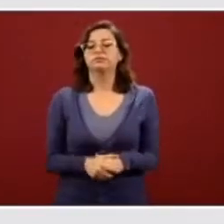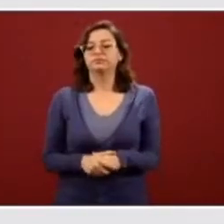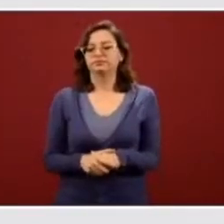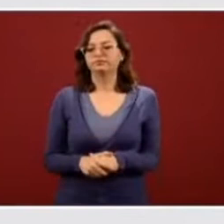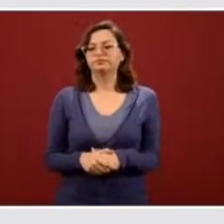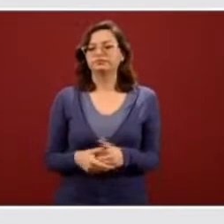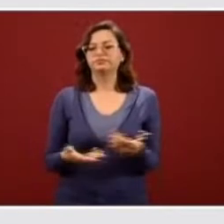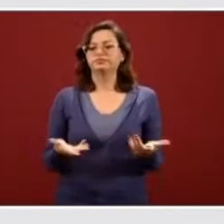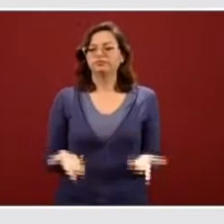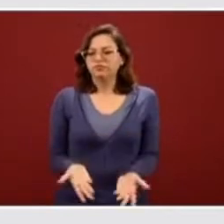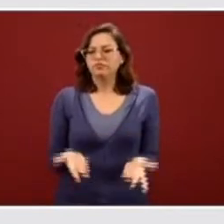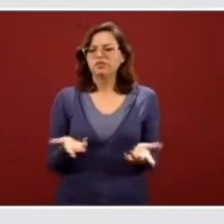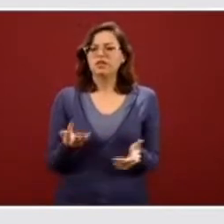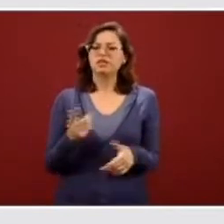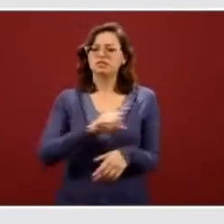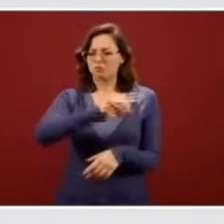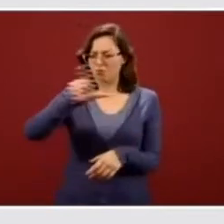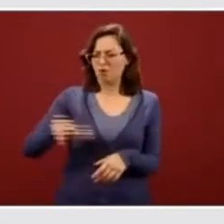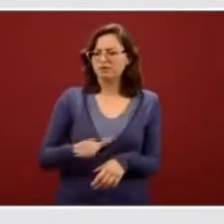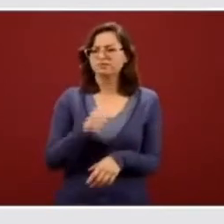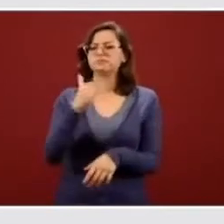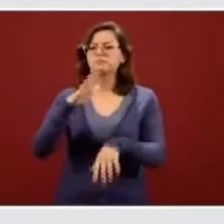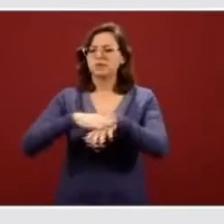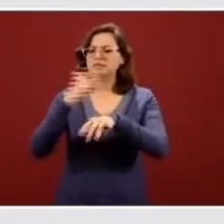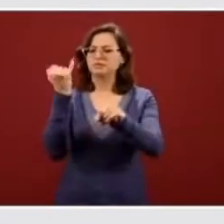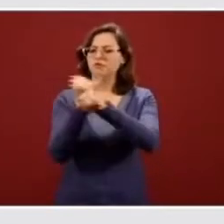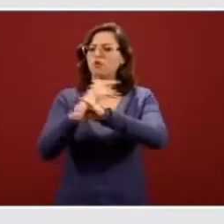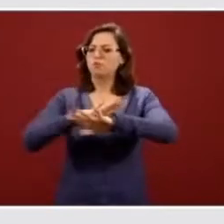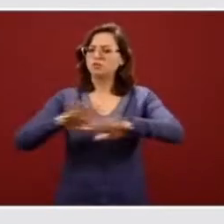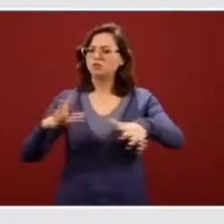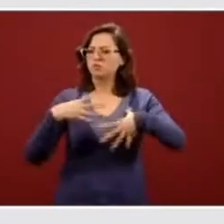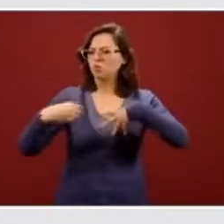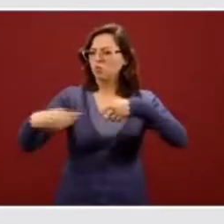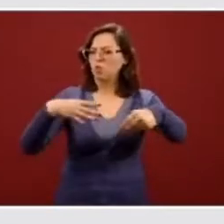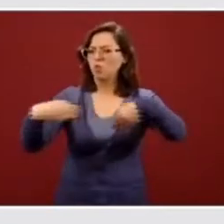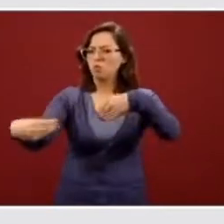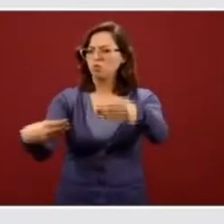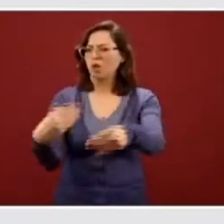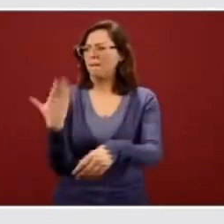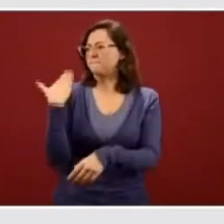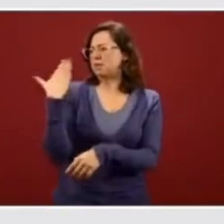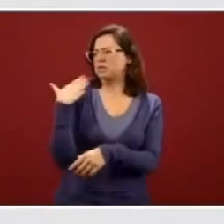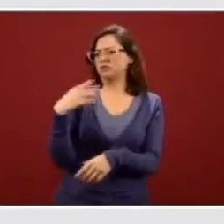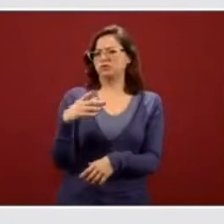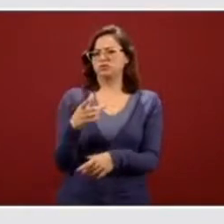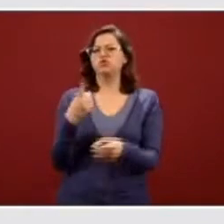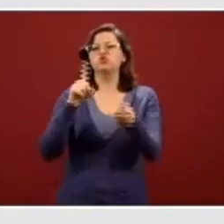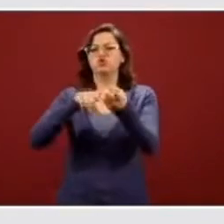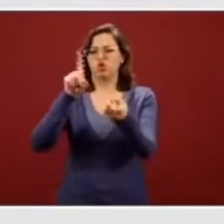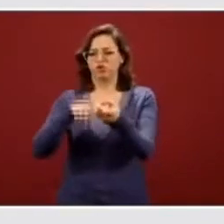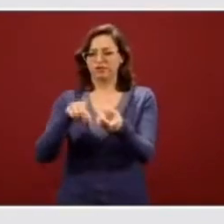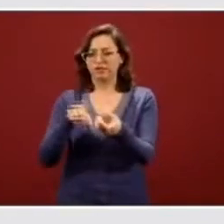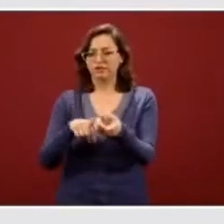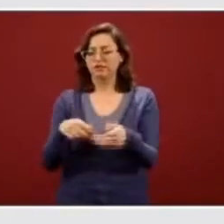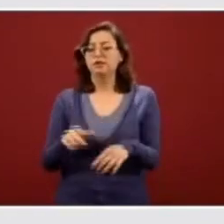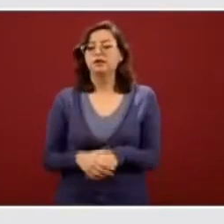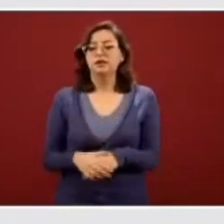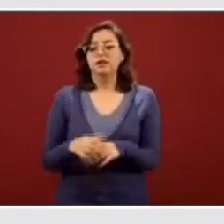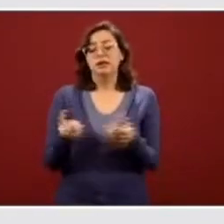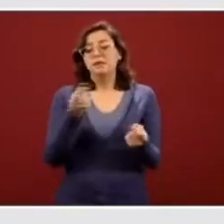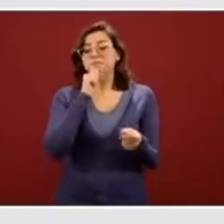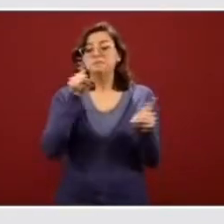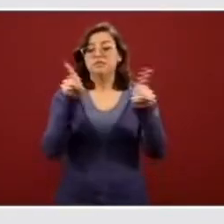enseguida, vamos a ver en dónde se encuentran la transmisión más reciente. Así también la tasa de letalidad